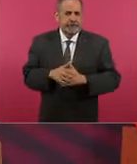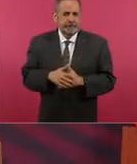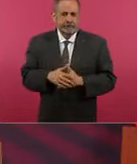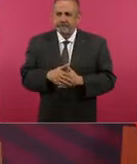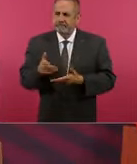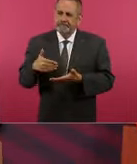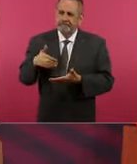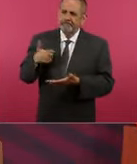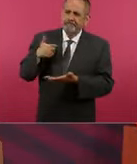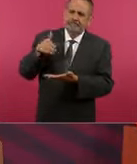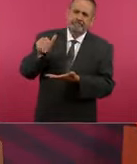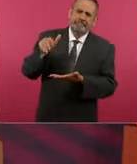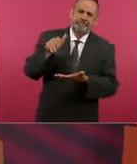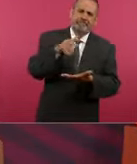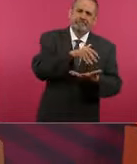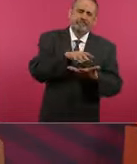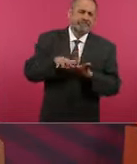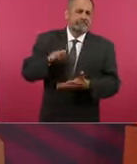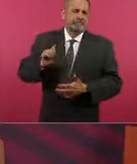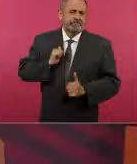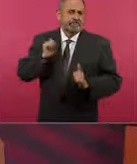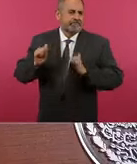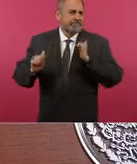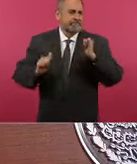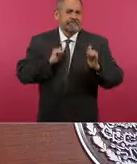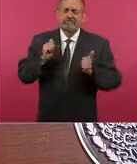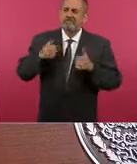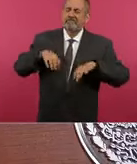sacaban mucho provecho.